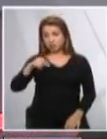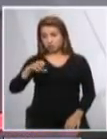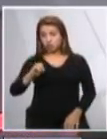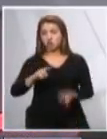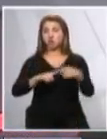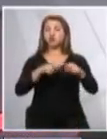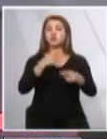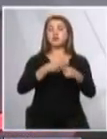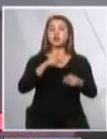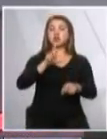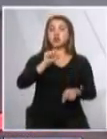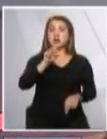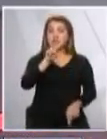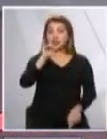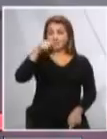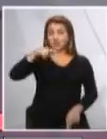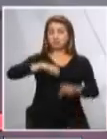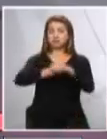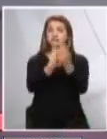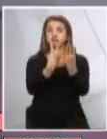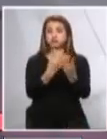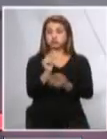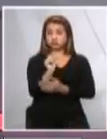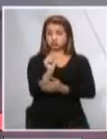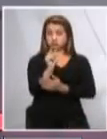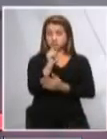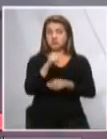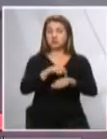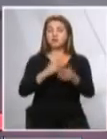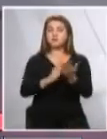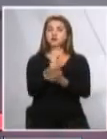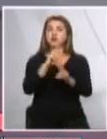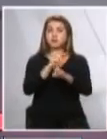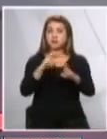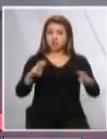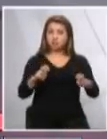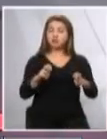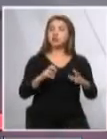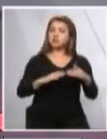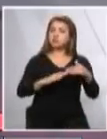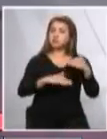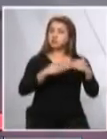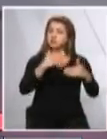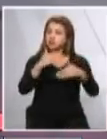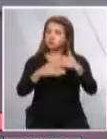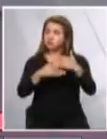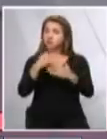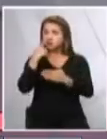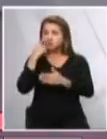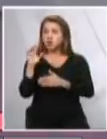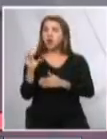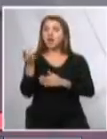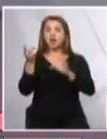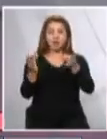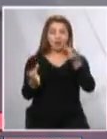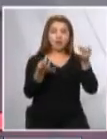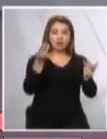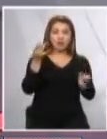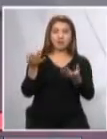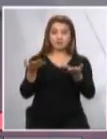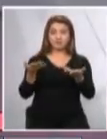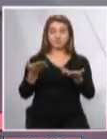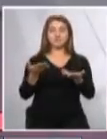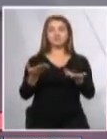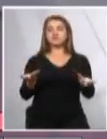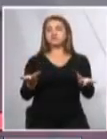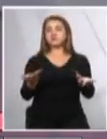Carlos Lavín, que se encuentran en prisiones, que se empezó toda esta investigación que fue tomando otras aristas y que involucra, como lo dije hace un momento